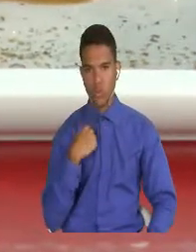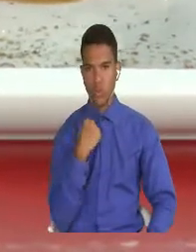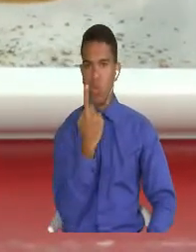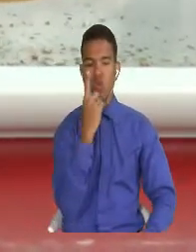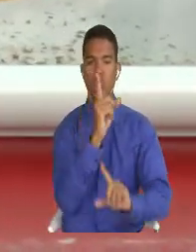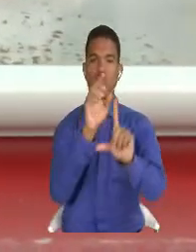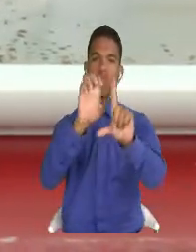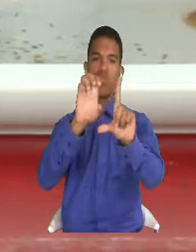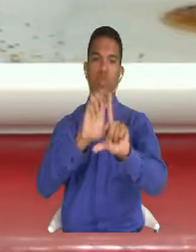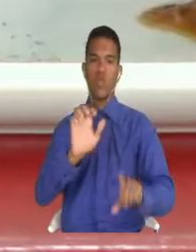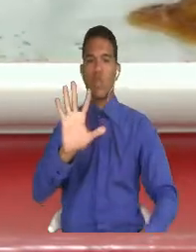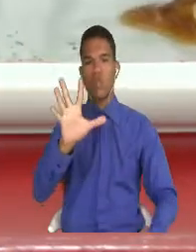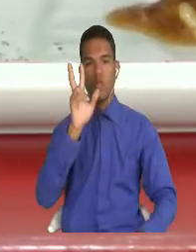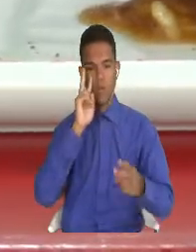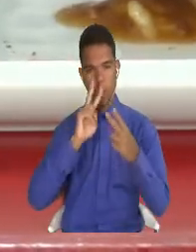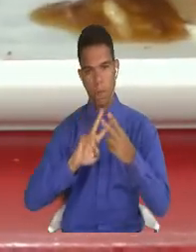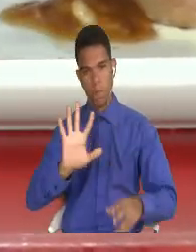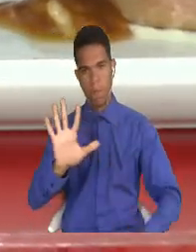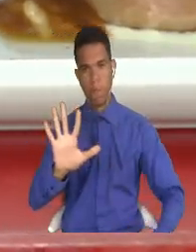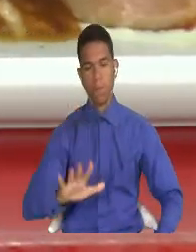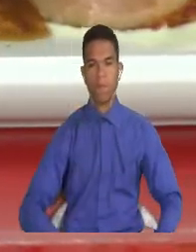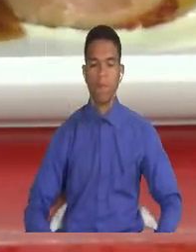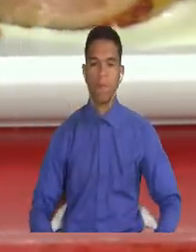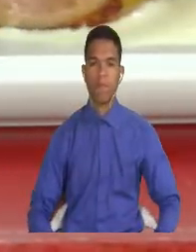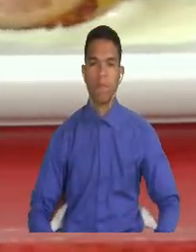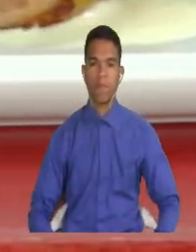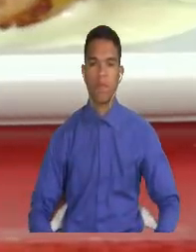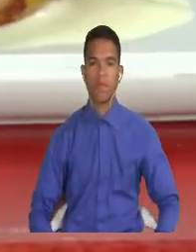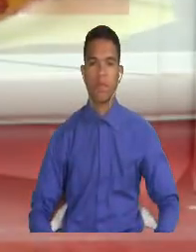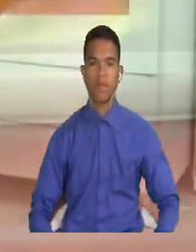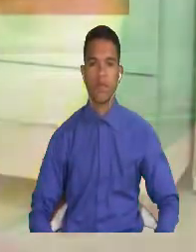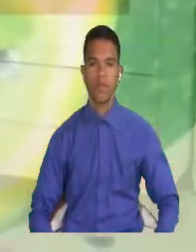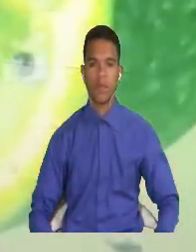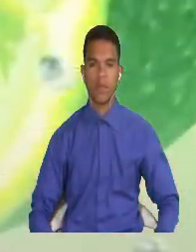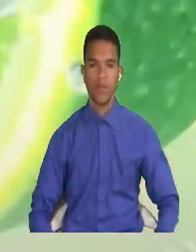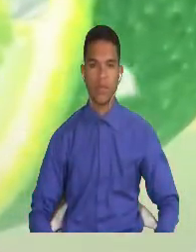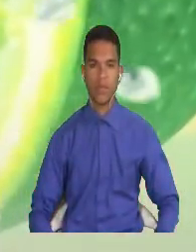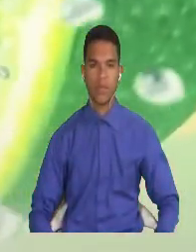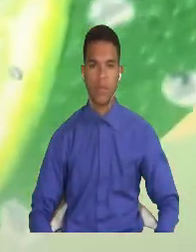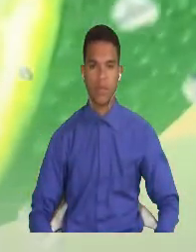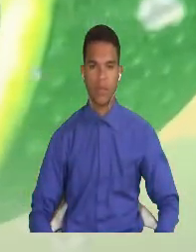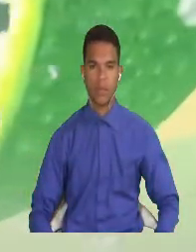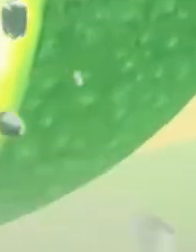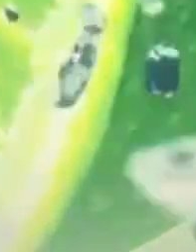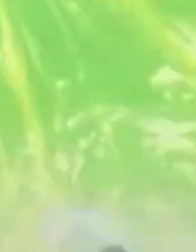Enlace Televisión. Sí, señor. Nos vemos y un besito gigante para todos ustedes.